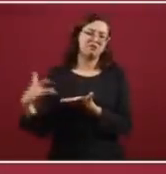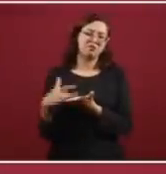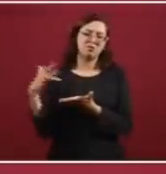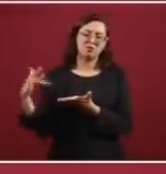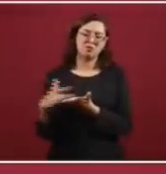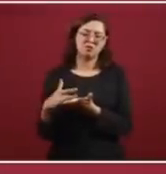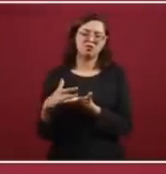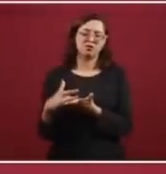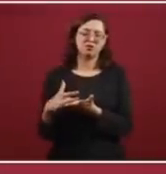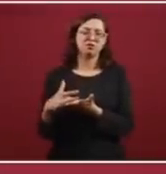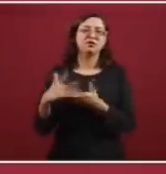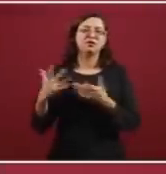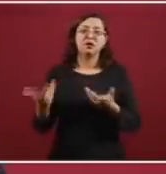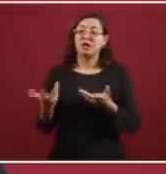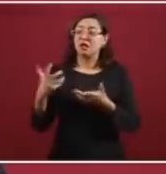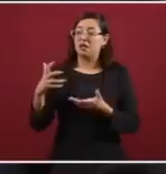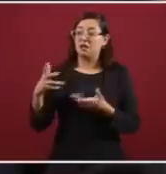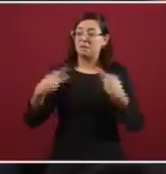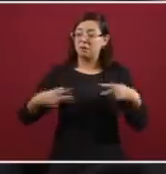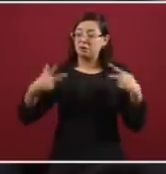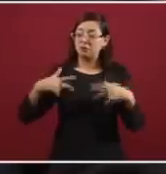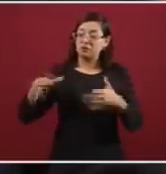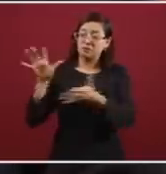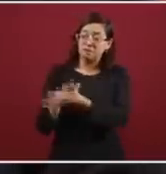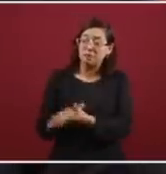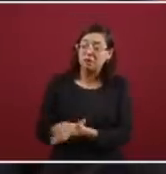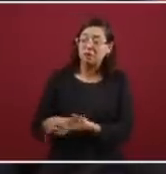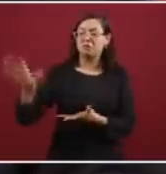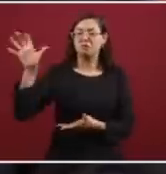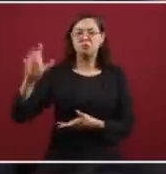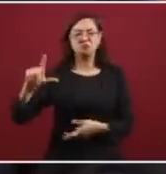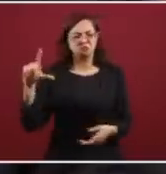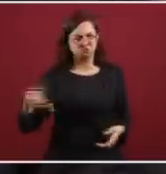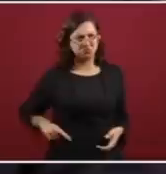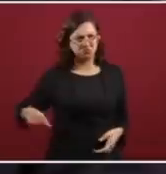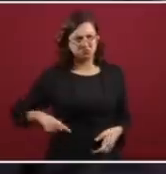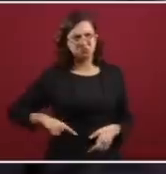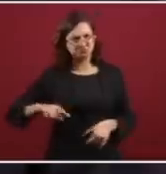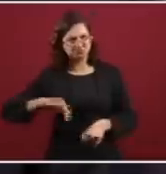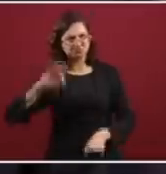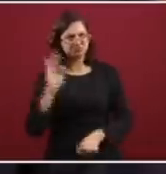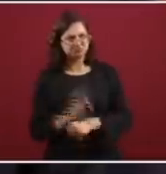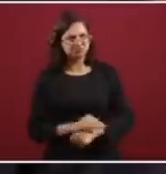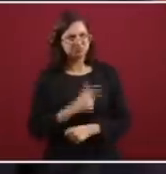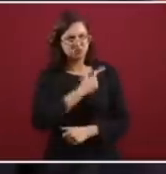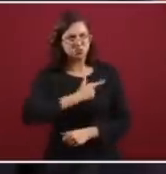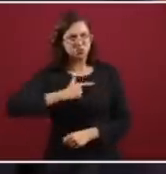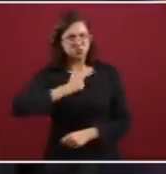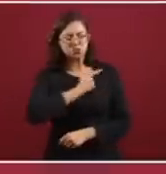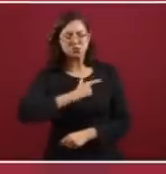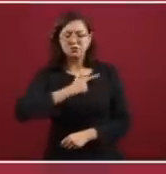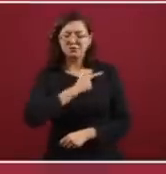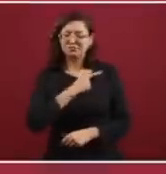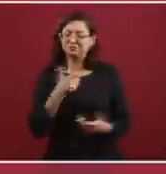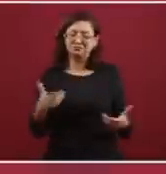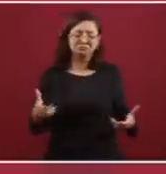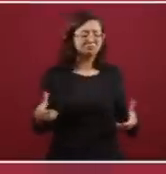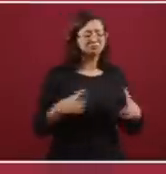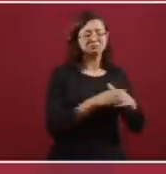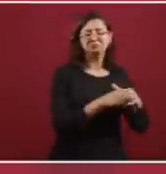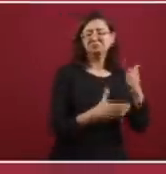la mayoría de la gente está respaldando al gobierno y son pocos, porque es una